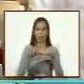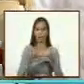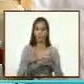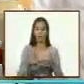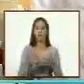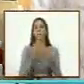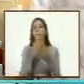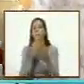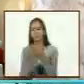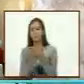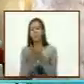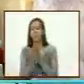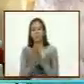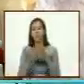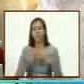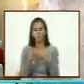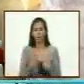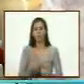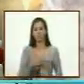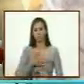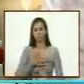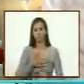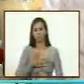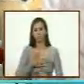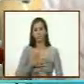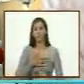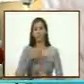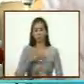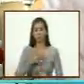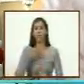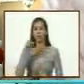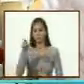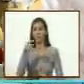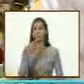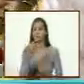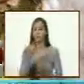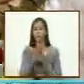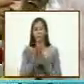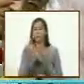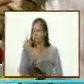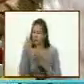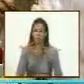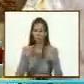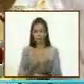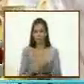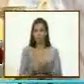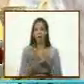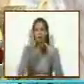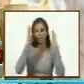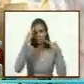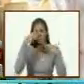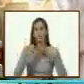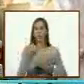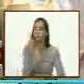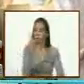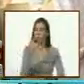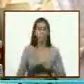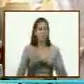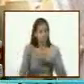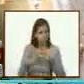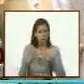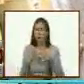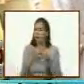te pedimos de todo corazón que tu salud los primeros, tiene que tener salud, primero tu salud y después lo